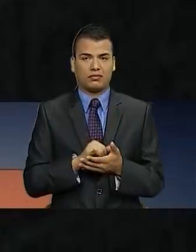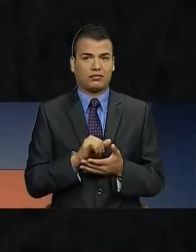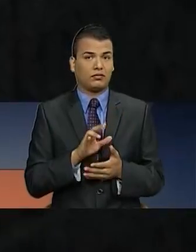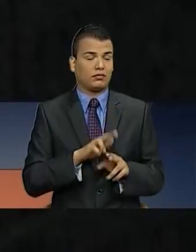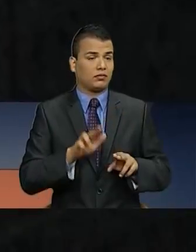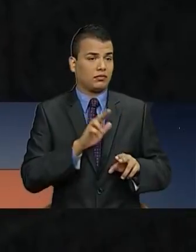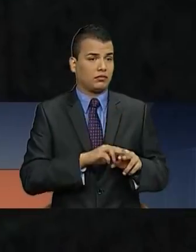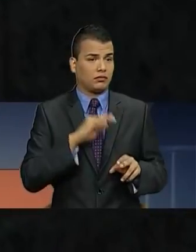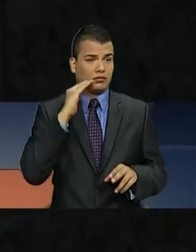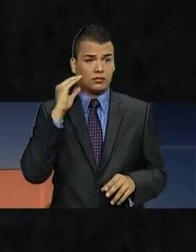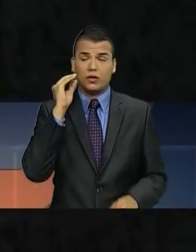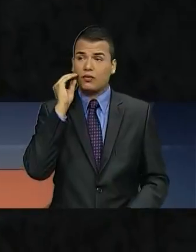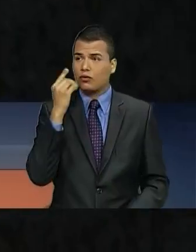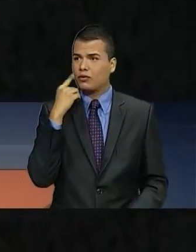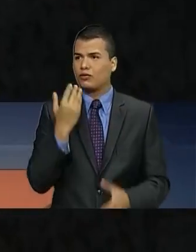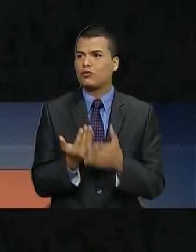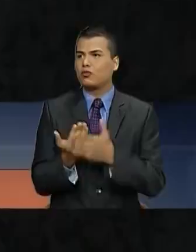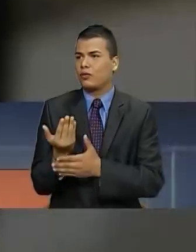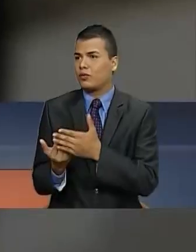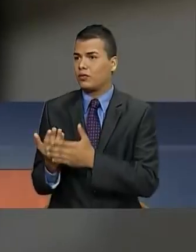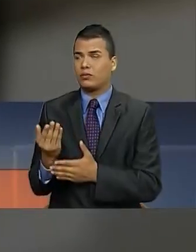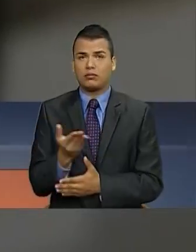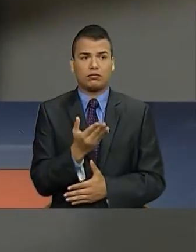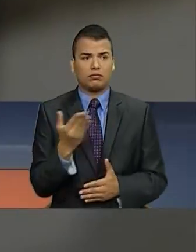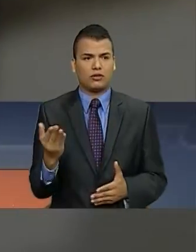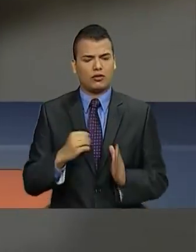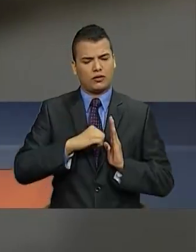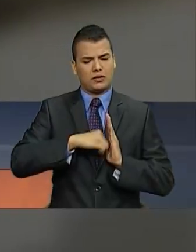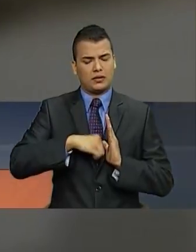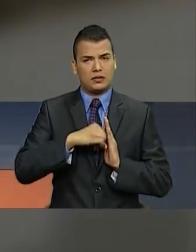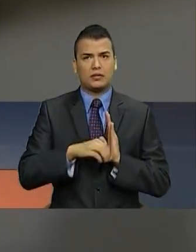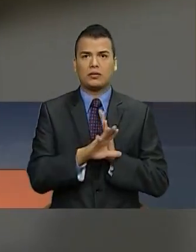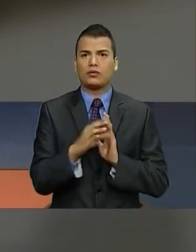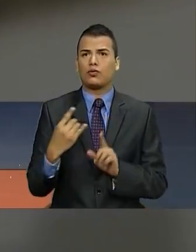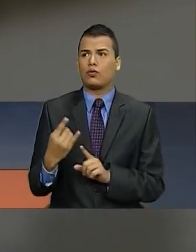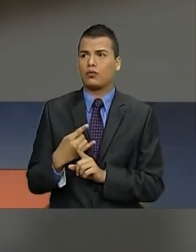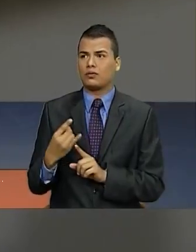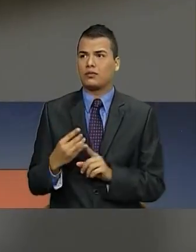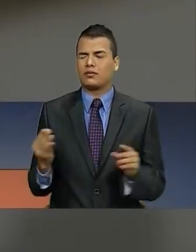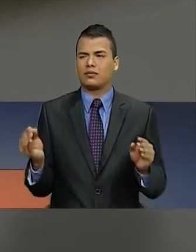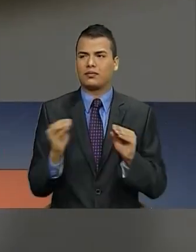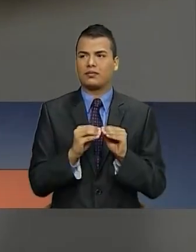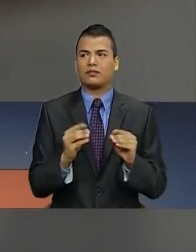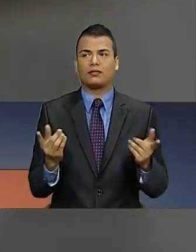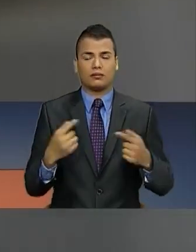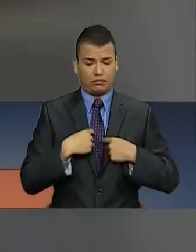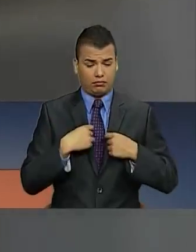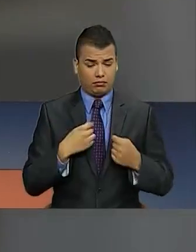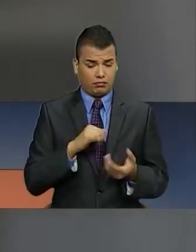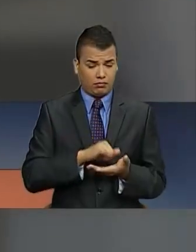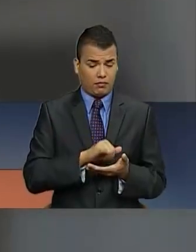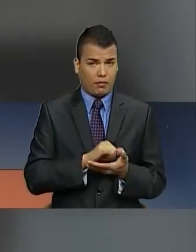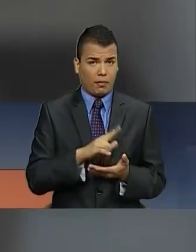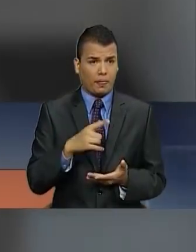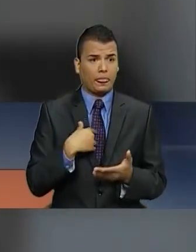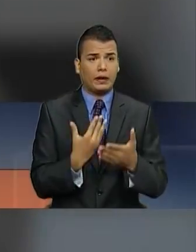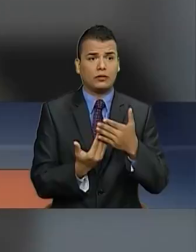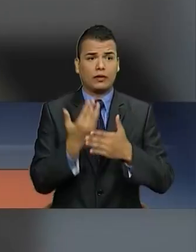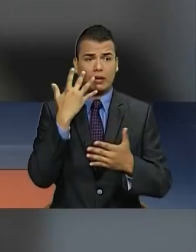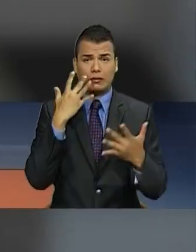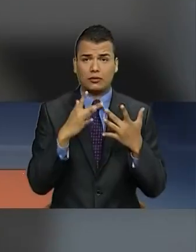La abuelita de hoy en día es muy moderna, ya las abuelitas usan jeans, las abuelitas de hoy en día usan la misma ropa que está en tendencia, solamente que